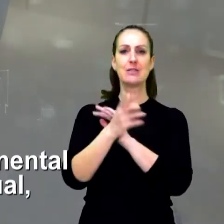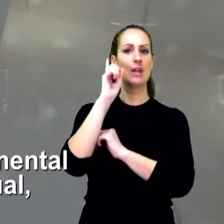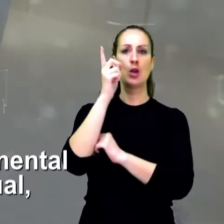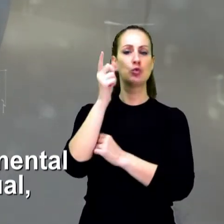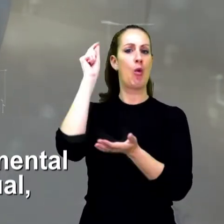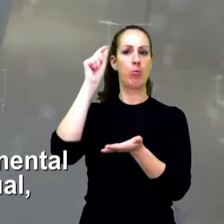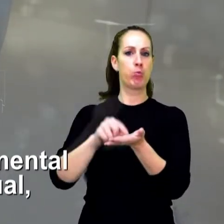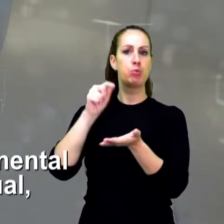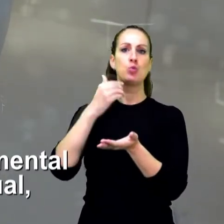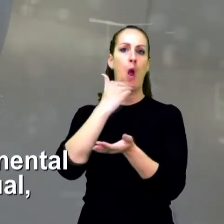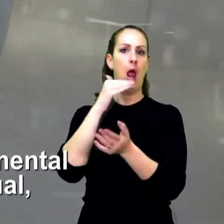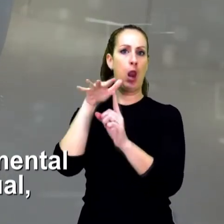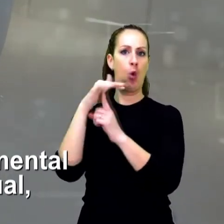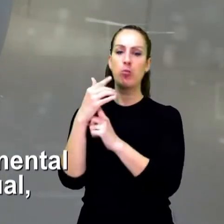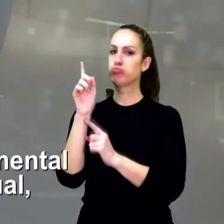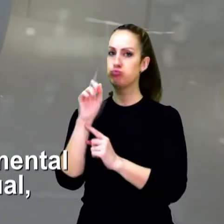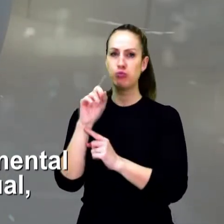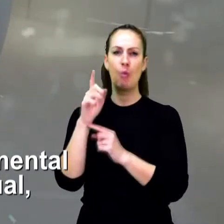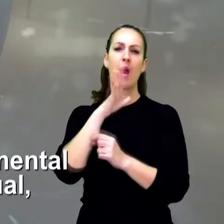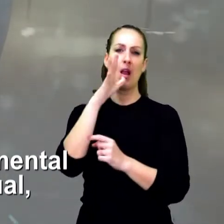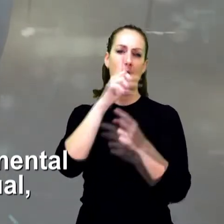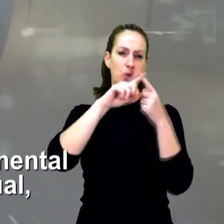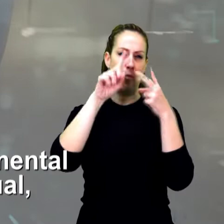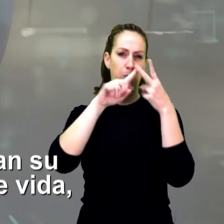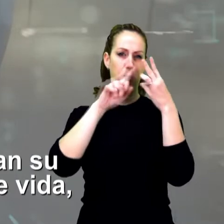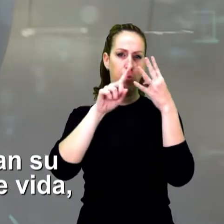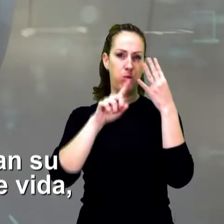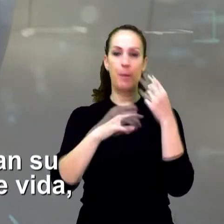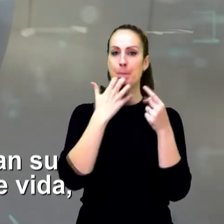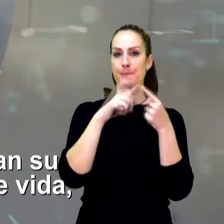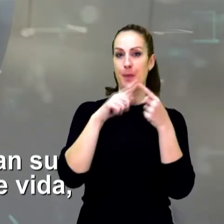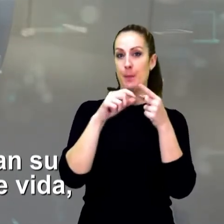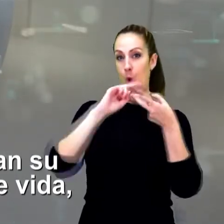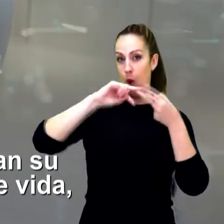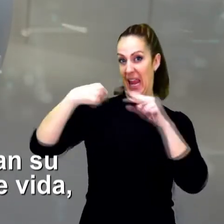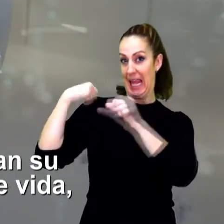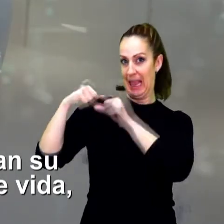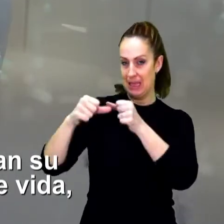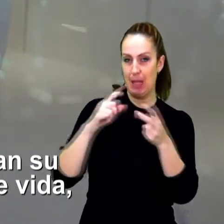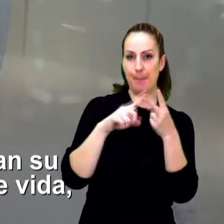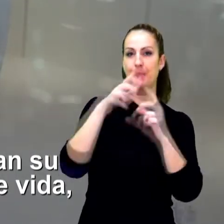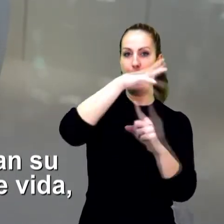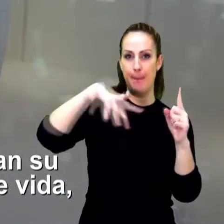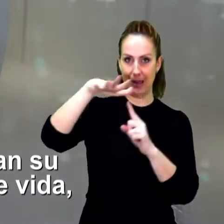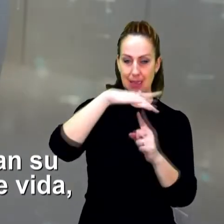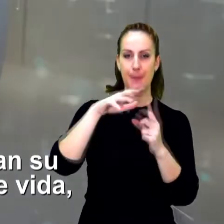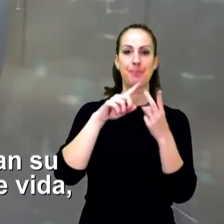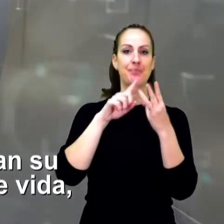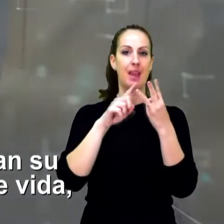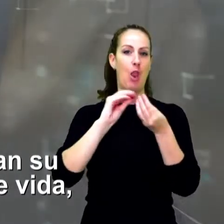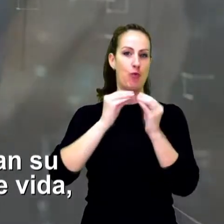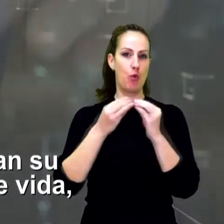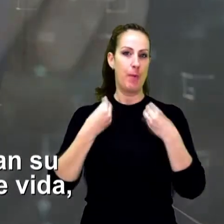apuntan que un trastorno mental no es el resultado de un evento puntual. Son varios los elementos que concatenan su